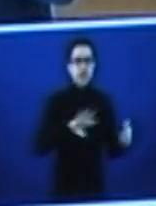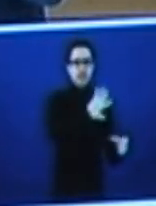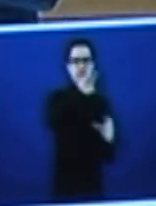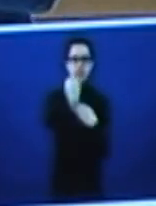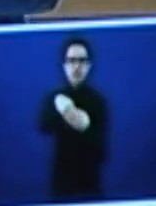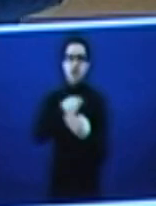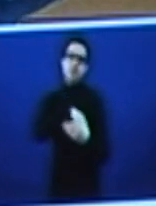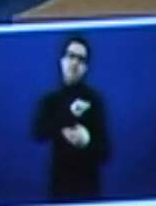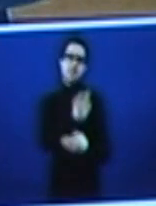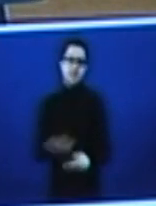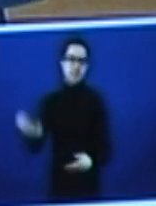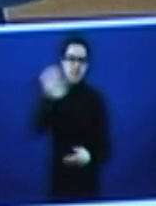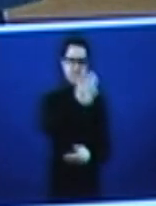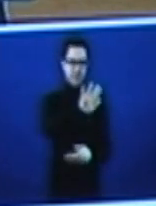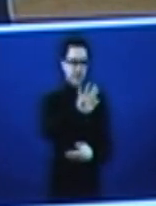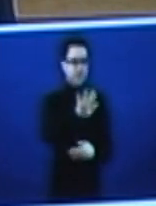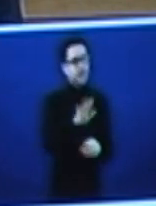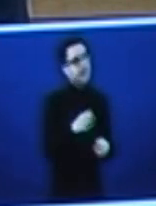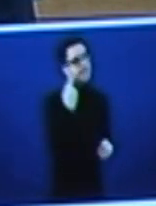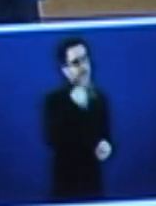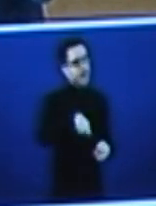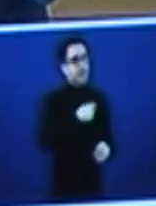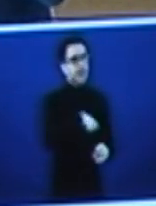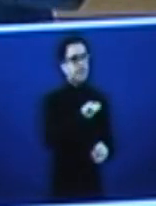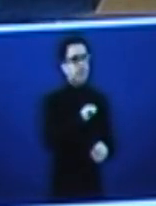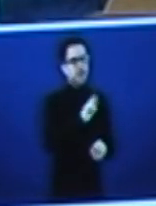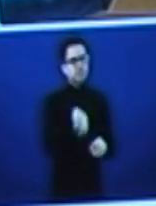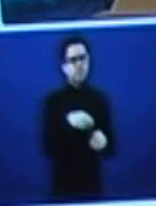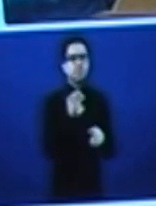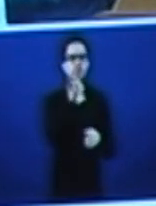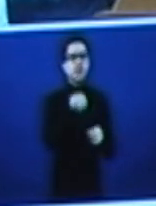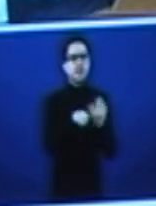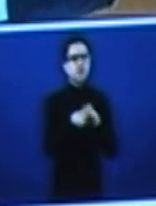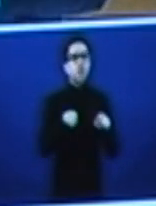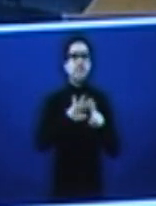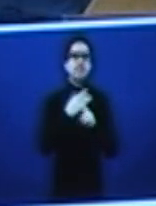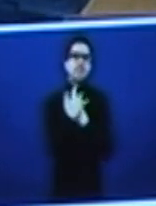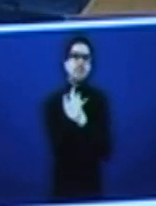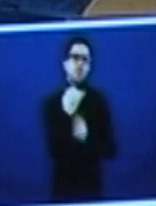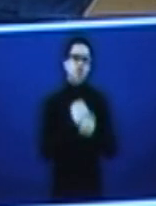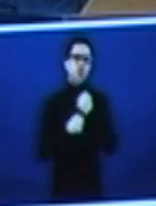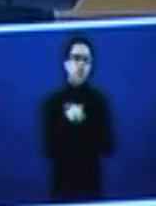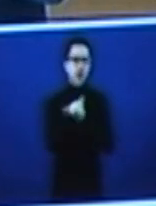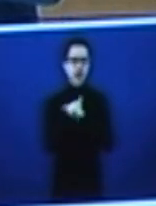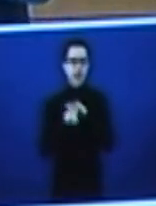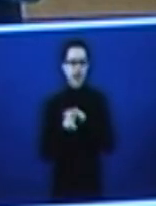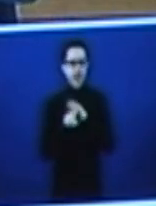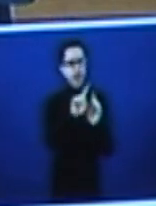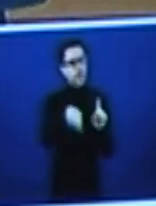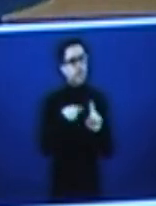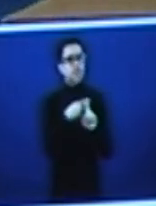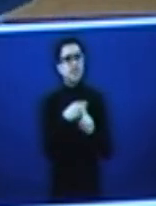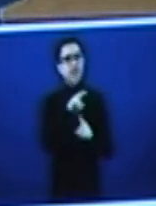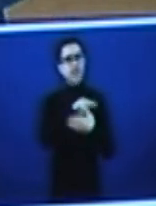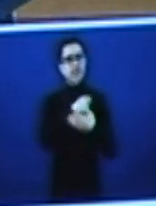Sabe vostede perfectamente que España é un país que está en plena recesión económica. E sabe vostede perfectamente que España é un país